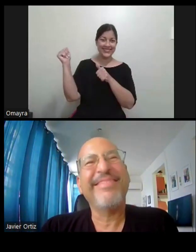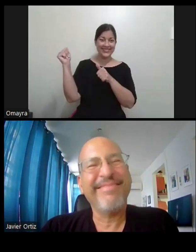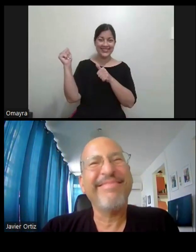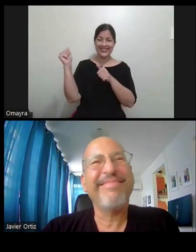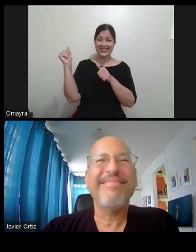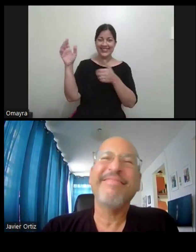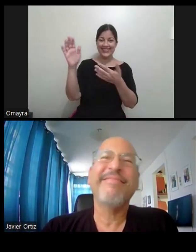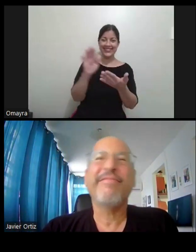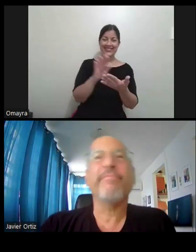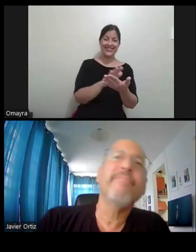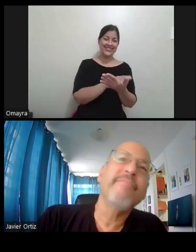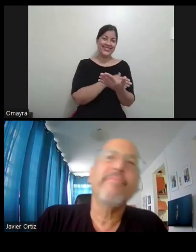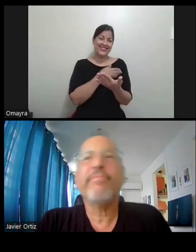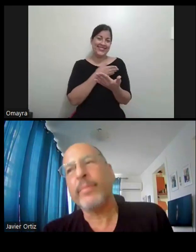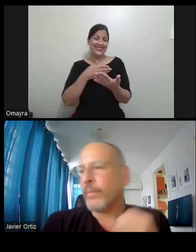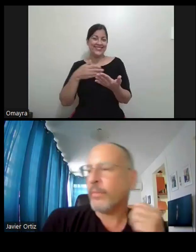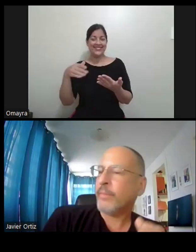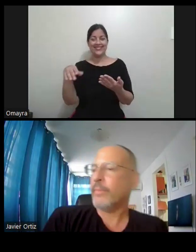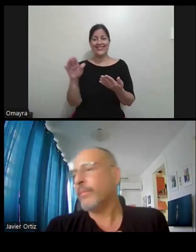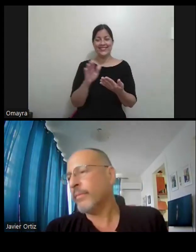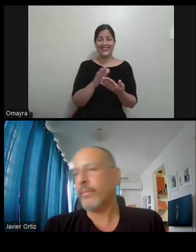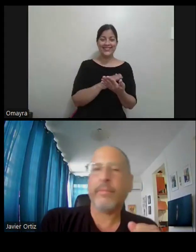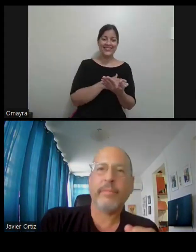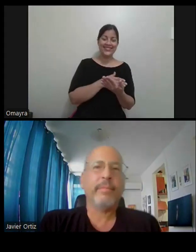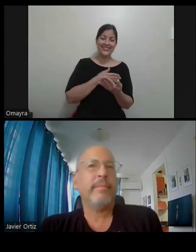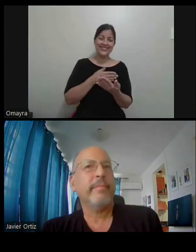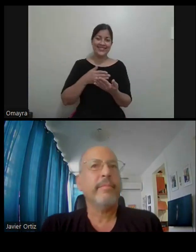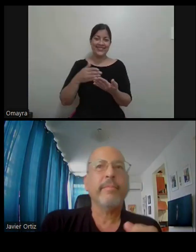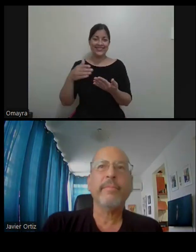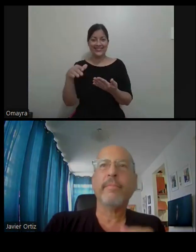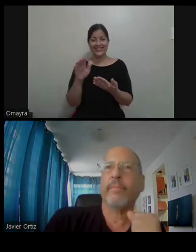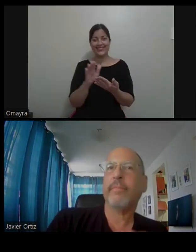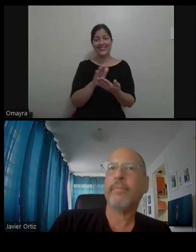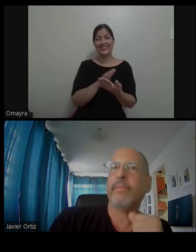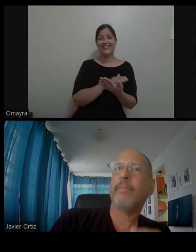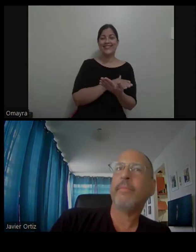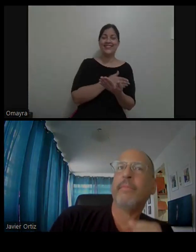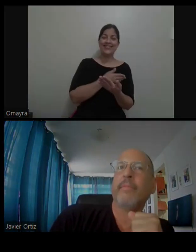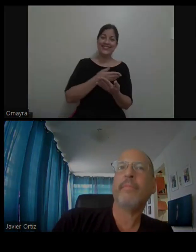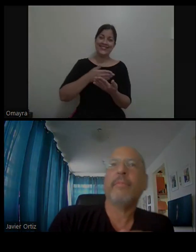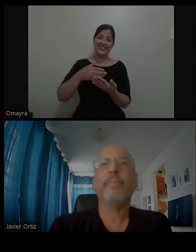Llévatelo, Chenan. Vámonos por ahí para abajo.